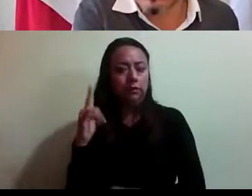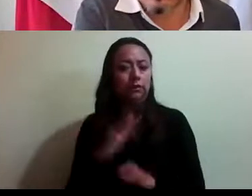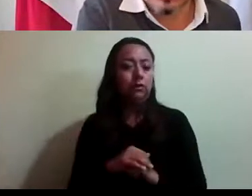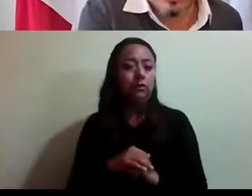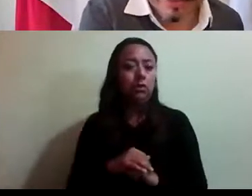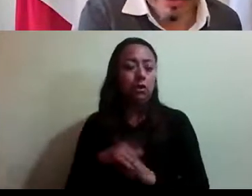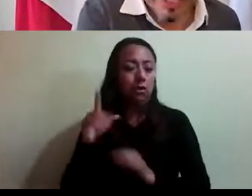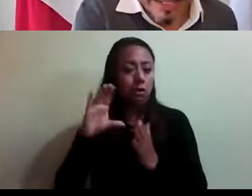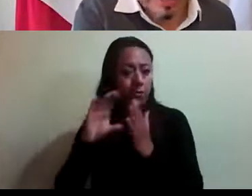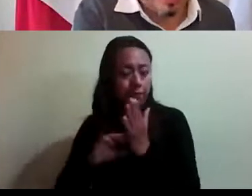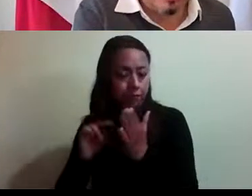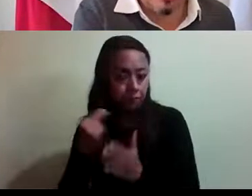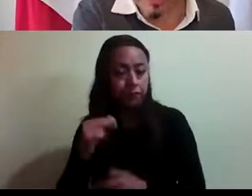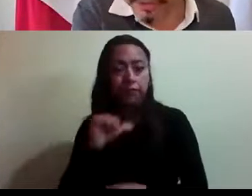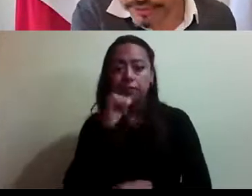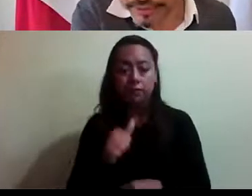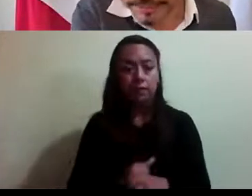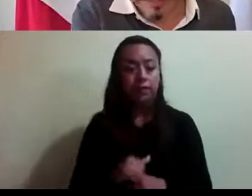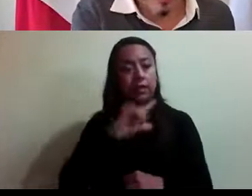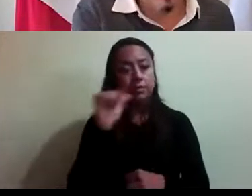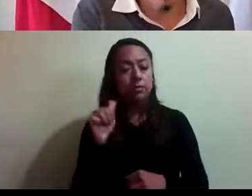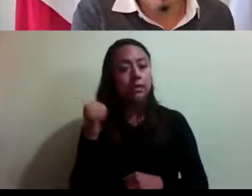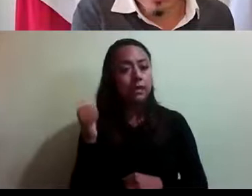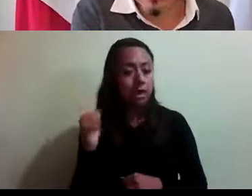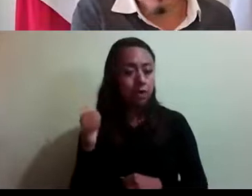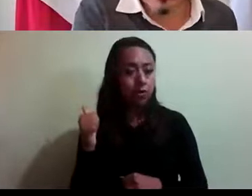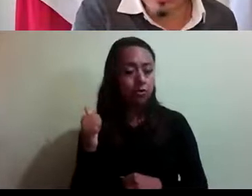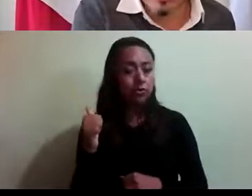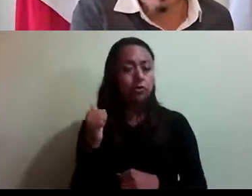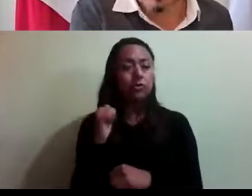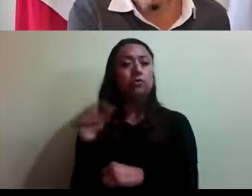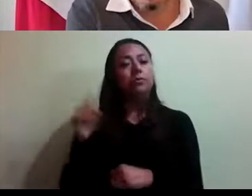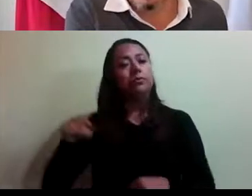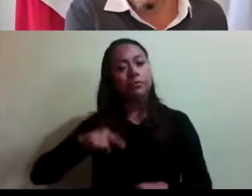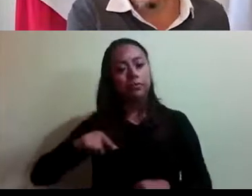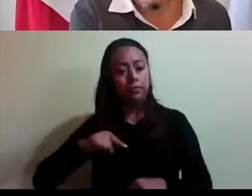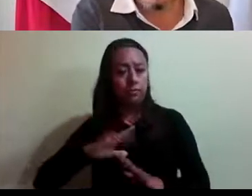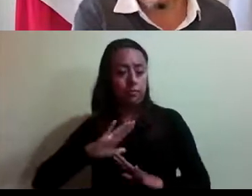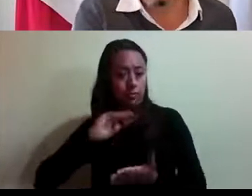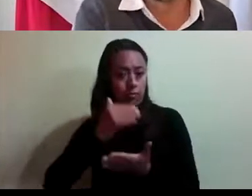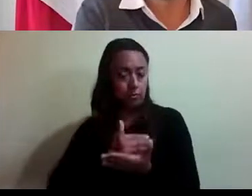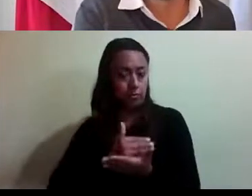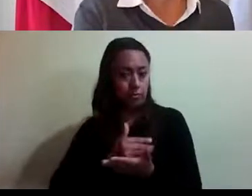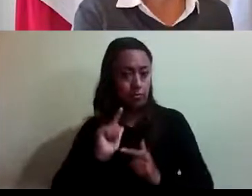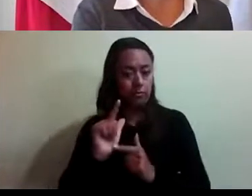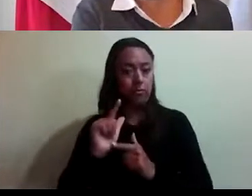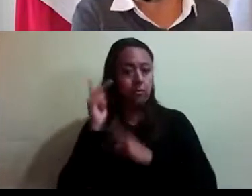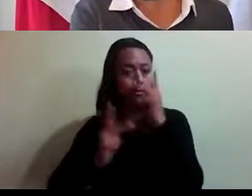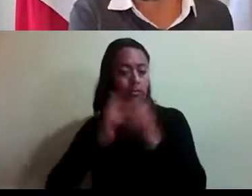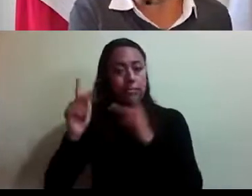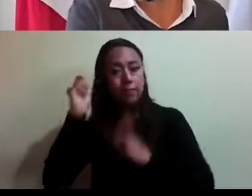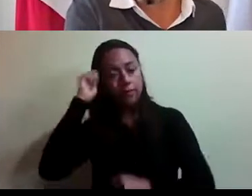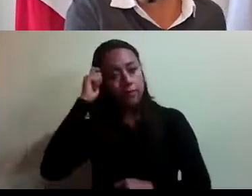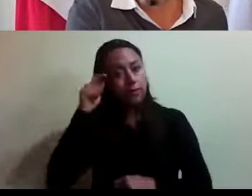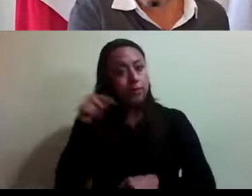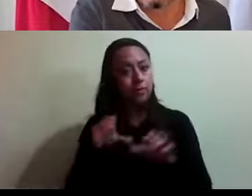ser contratados, que en agosto ya no tendrían posibilidades de seguir prestando sus servicios en el